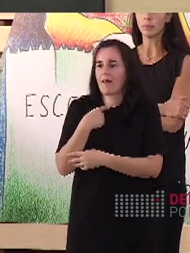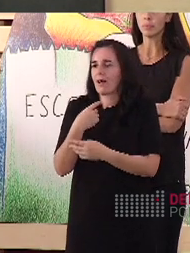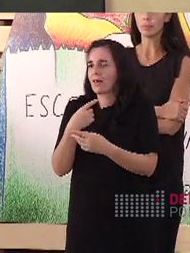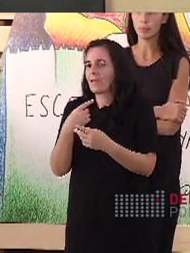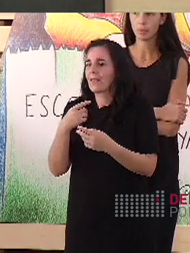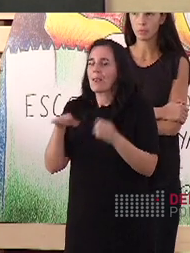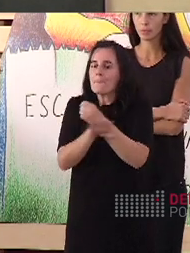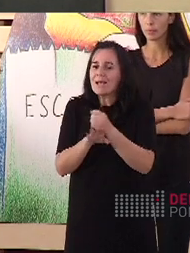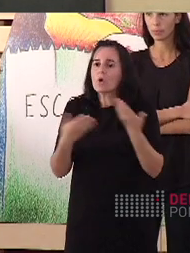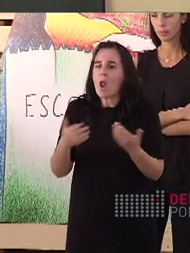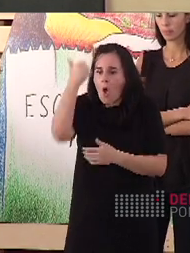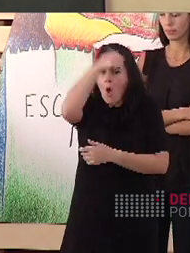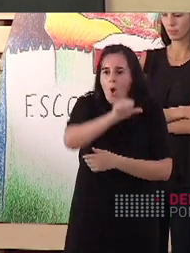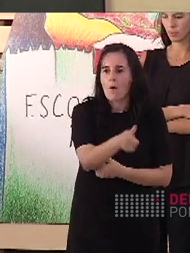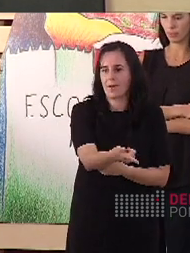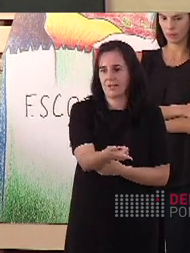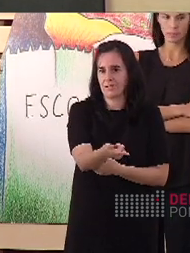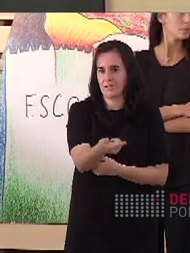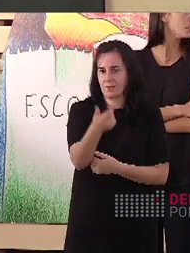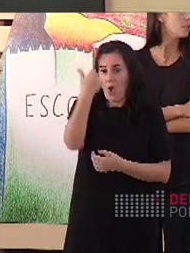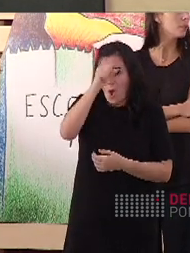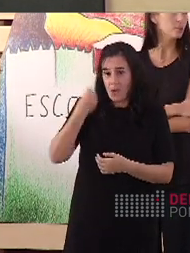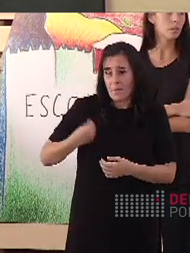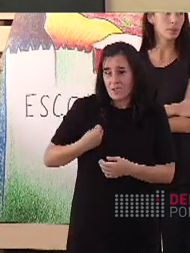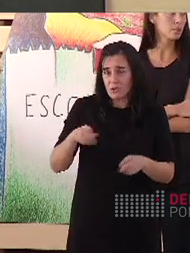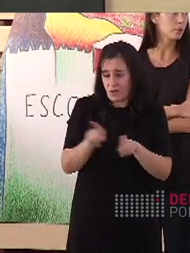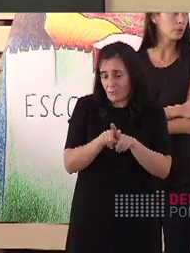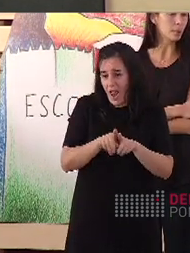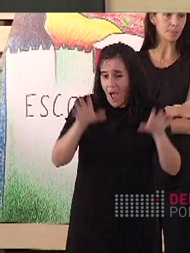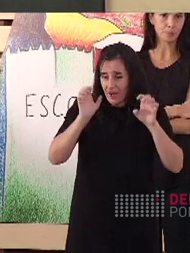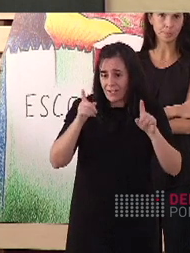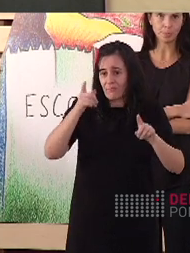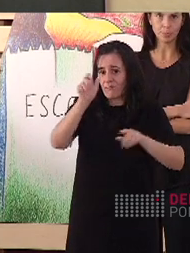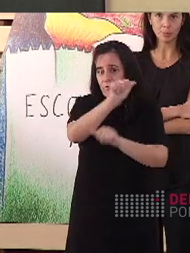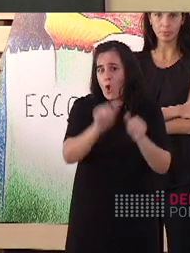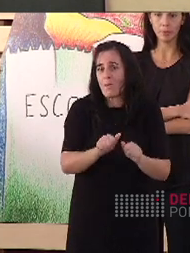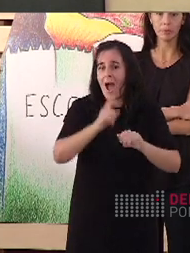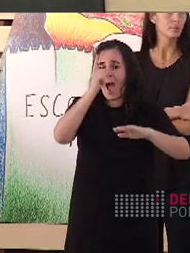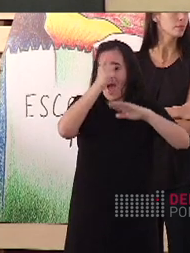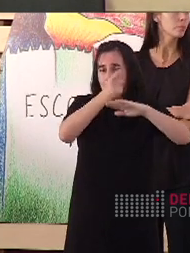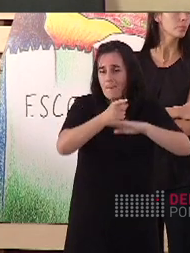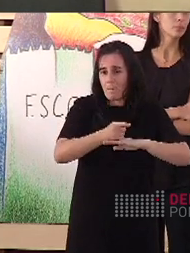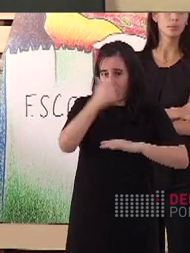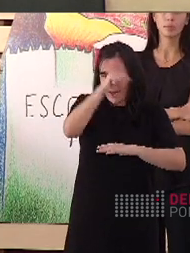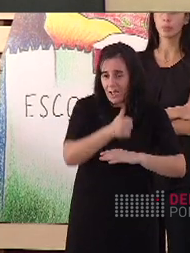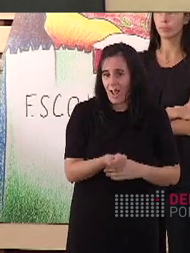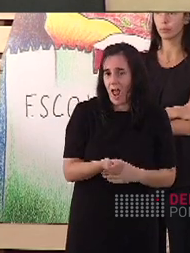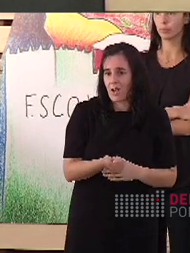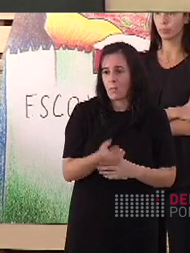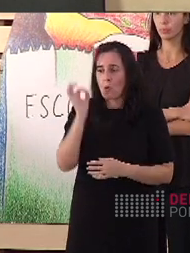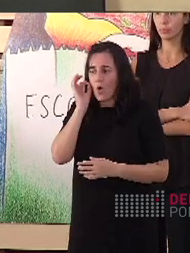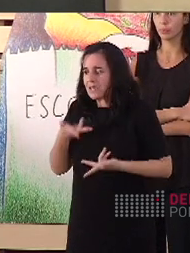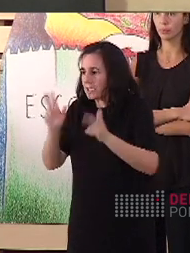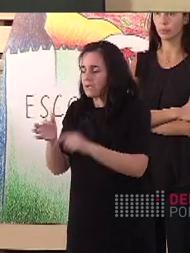de los hombres, y ni siquiera el deseo de los hombres, sino el deseo concebido de una manera totalmente patriarcal y unida a la violencia y a la dominación. Es que las mujeres creo que no nos hemos